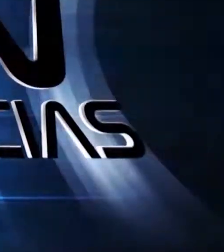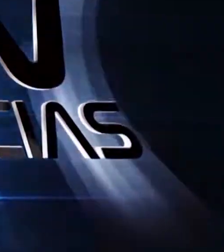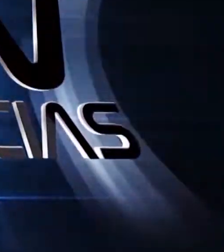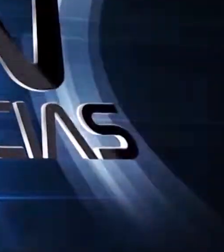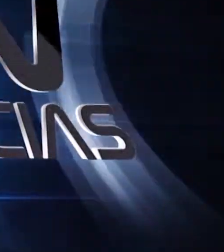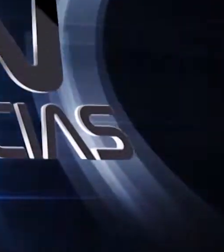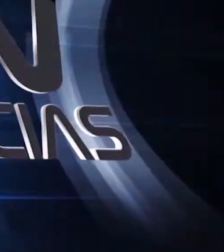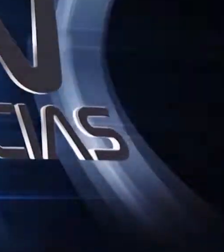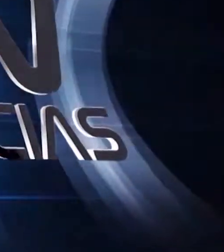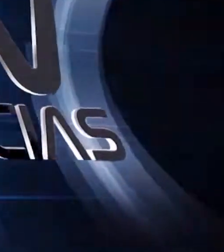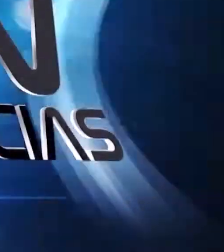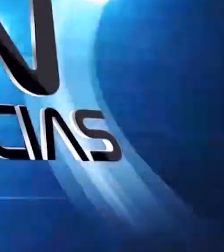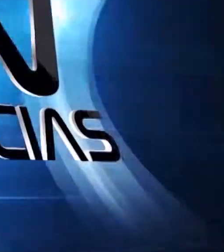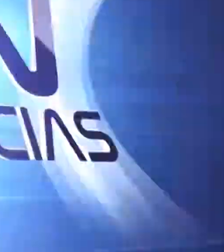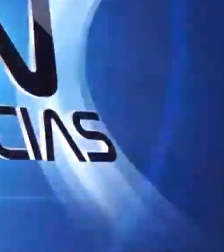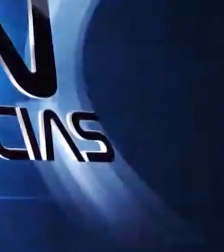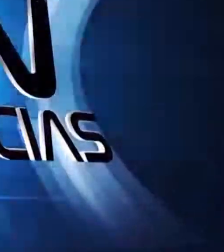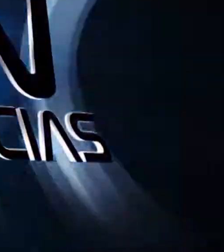¡Gracias!